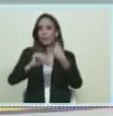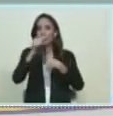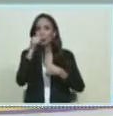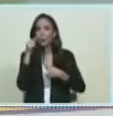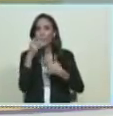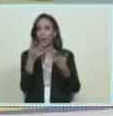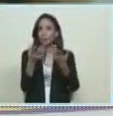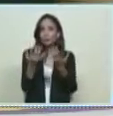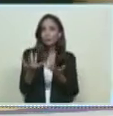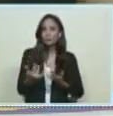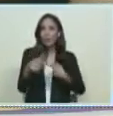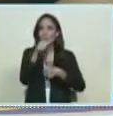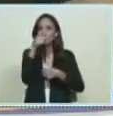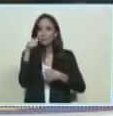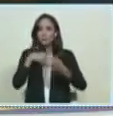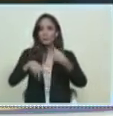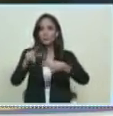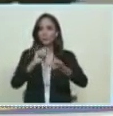con el consumismo.